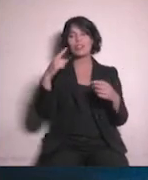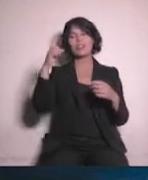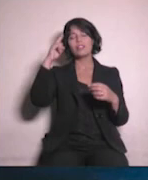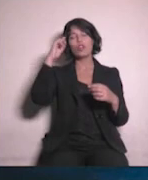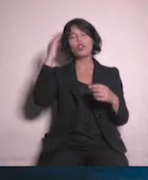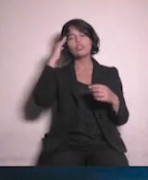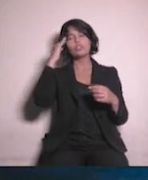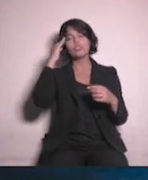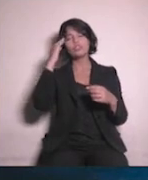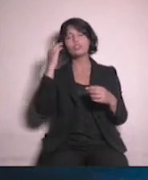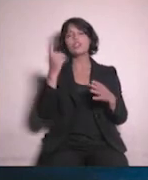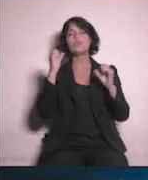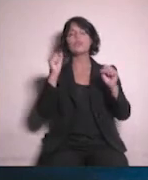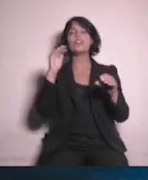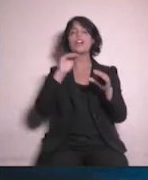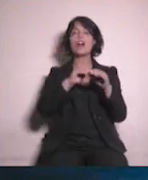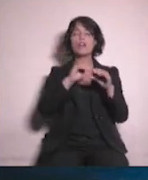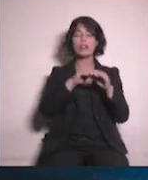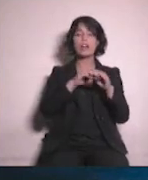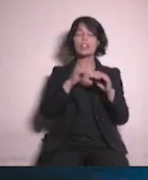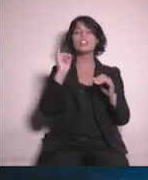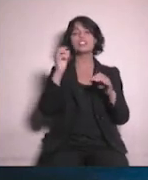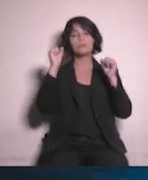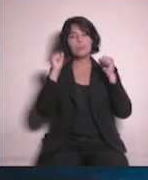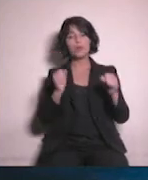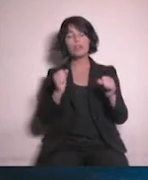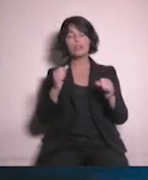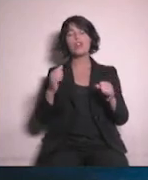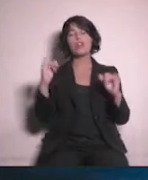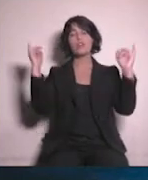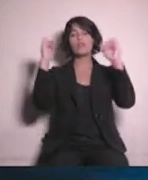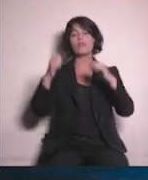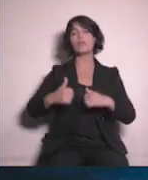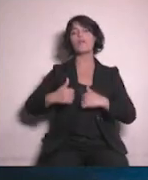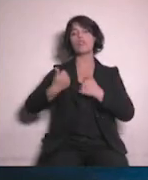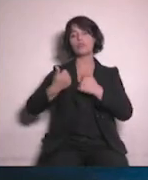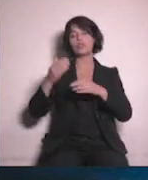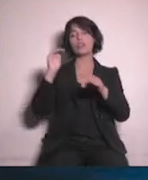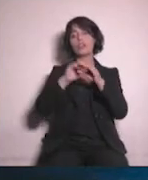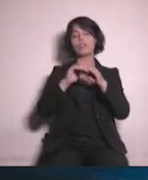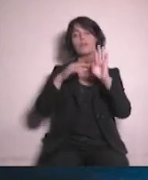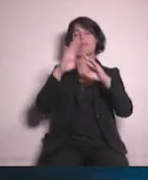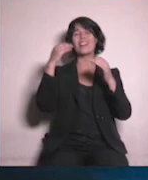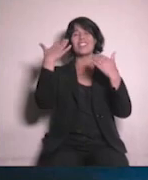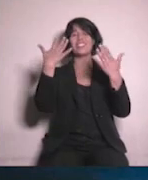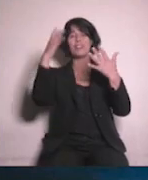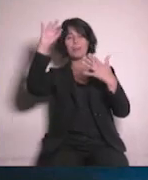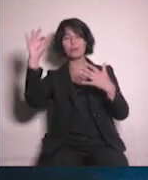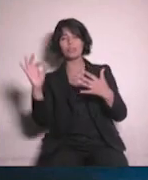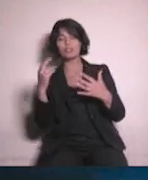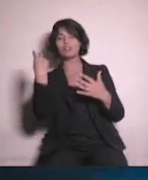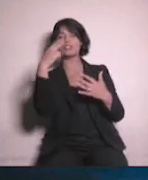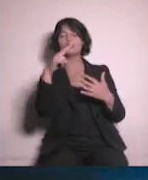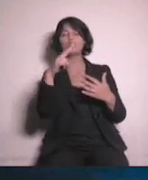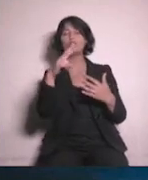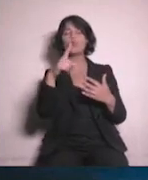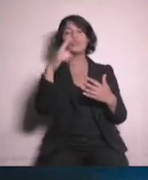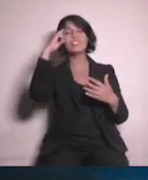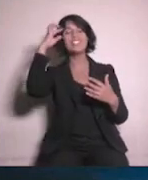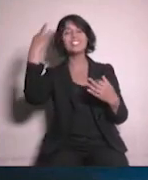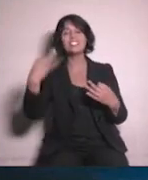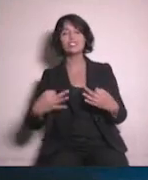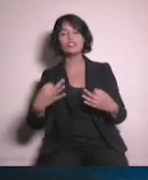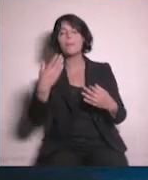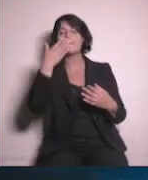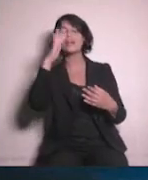importancia de ahorrar. Se puede ahorrar voluntariamente, se puede ahorrar más que el 10%, es decir, está en sus manos